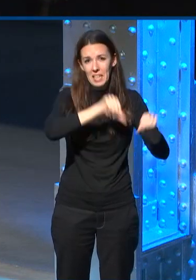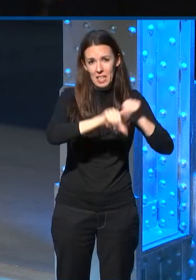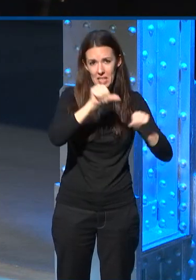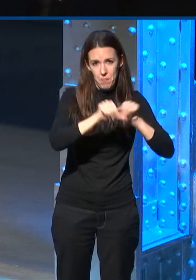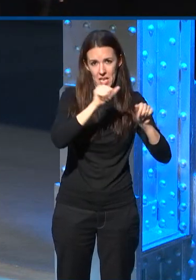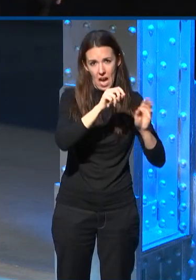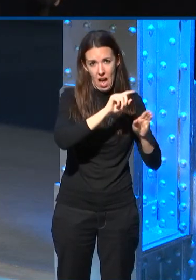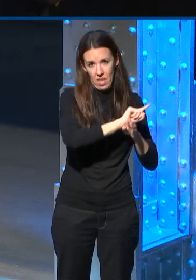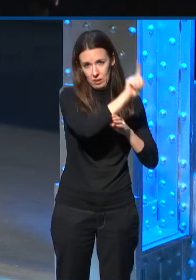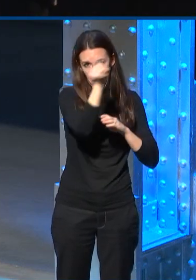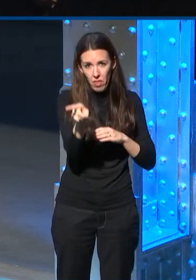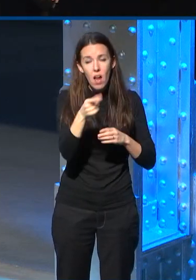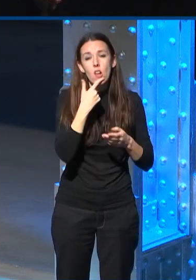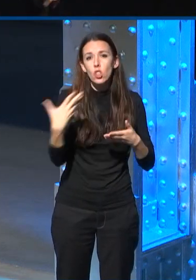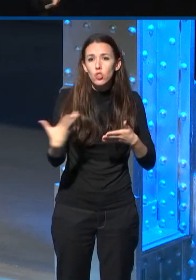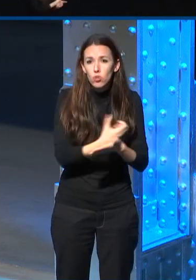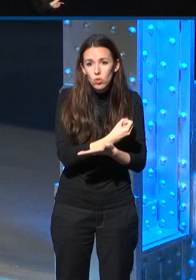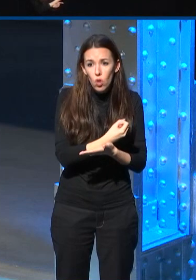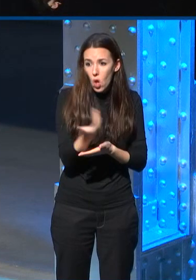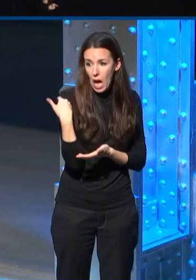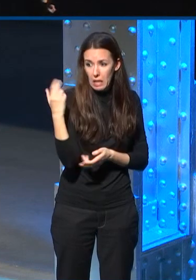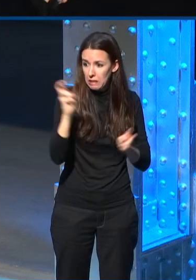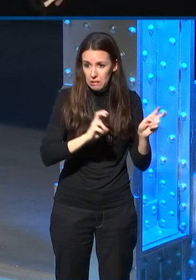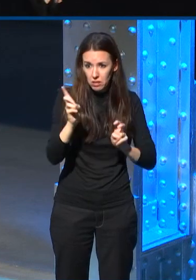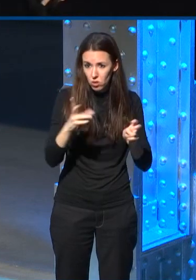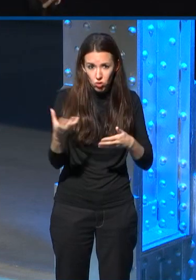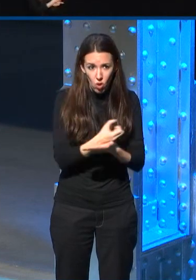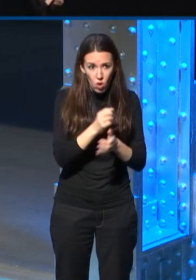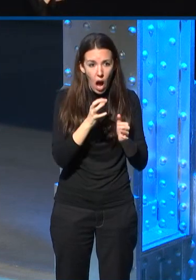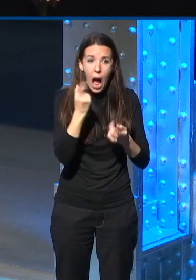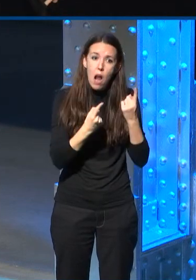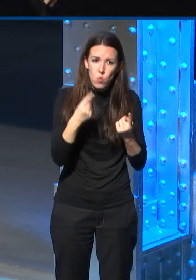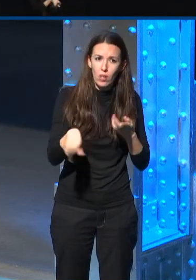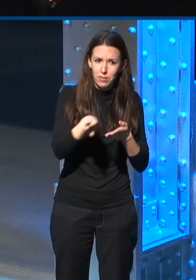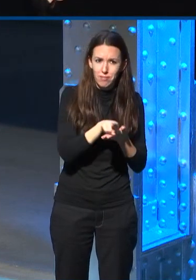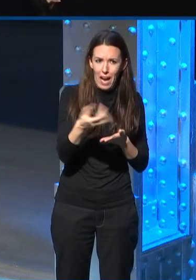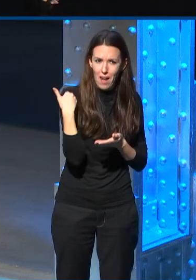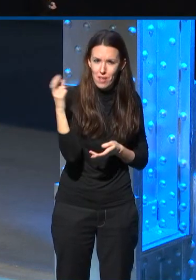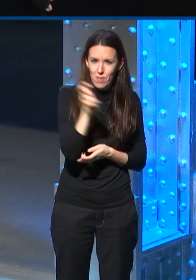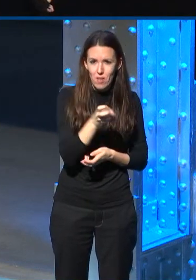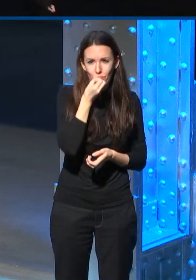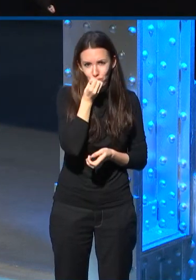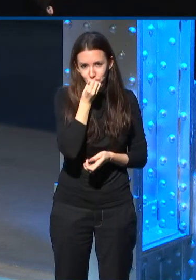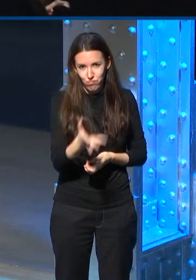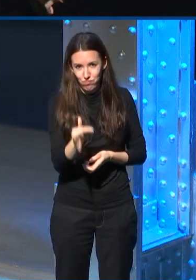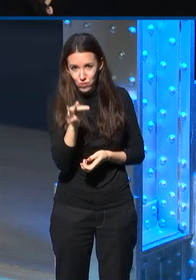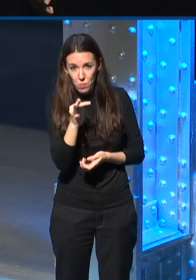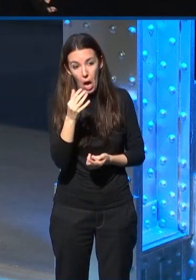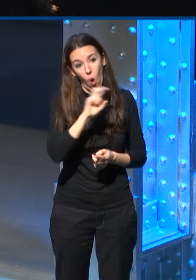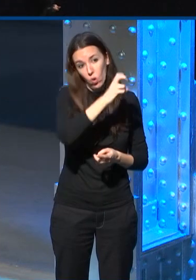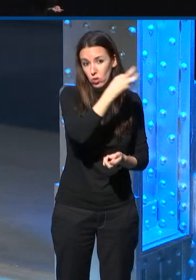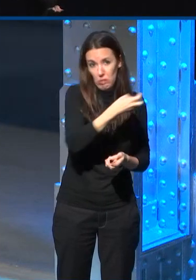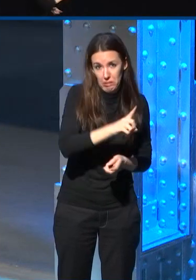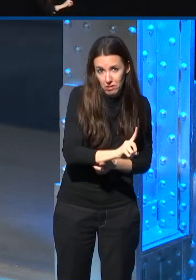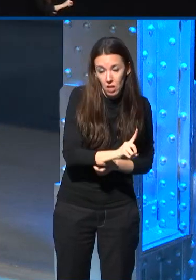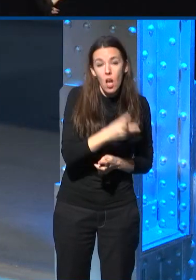vamos a, como no todos ustedes estaban ayer, aunque veo algunos que han repetido, lo cual es una buena noticia, vamos a introducir